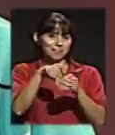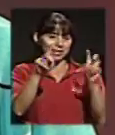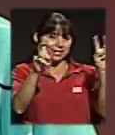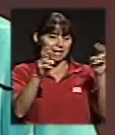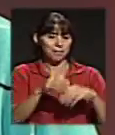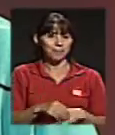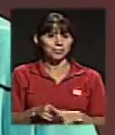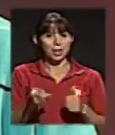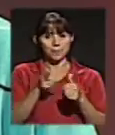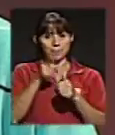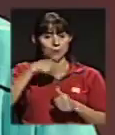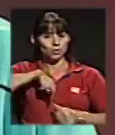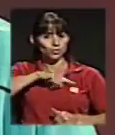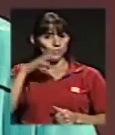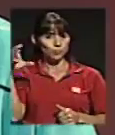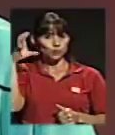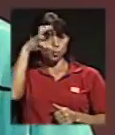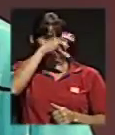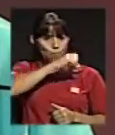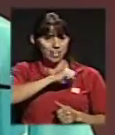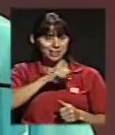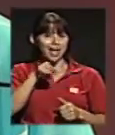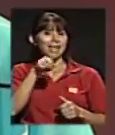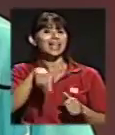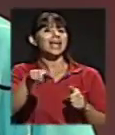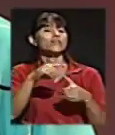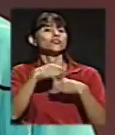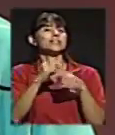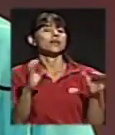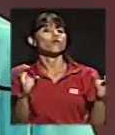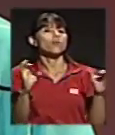primer nexo que nosotros descubrimos fue una fusión comercial.